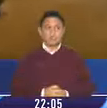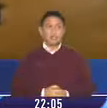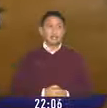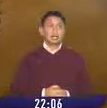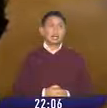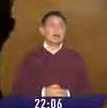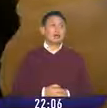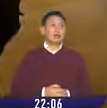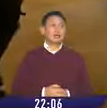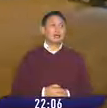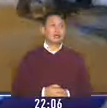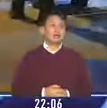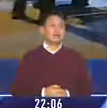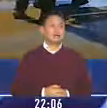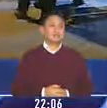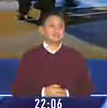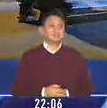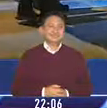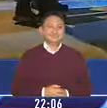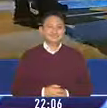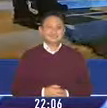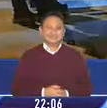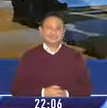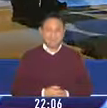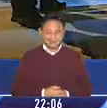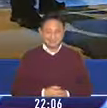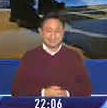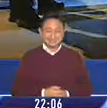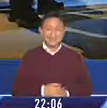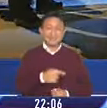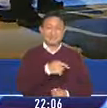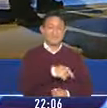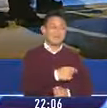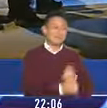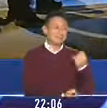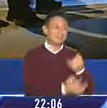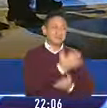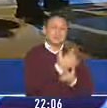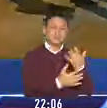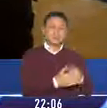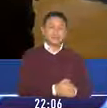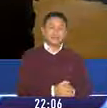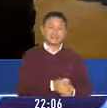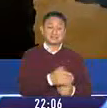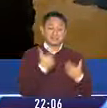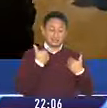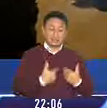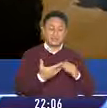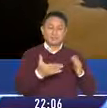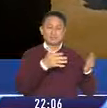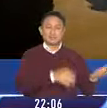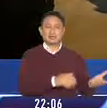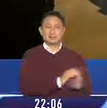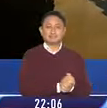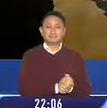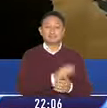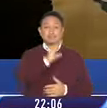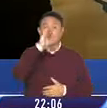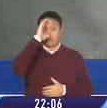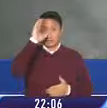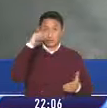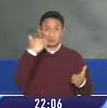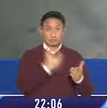la multitud, supuestamente saltó un fósforo y el hombre se prendió en llamas. Prácticamente el fuego terminó con su vida. Cuando llegaron los